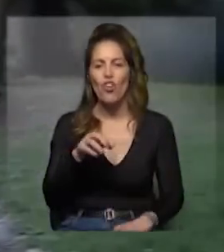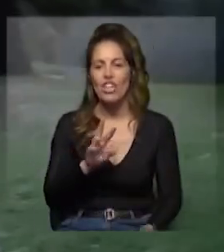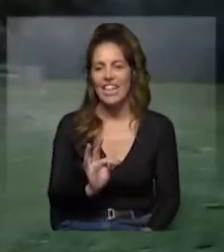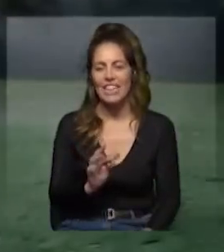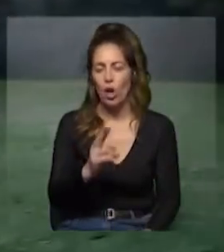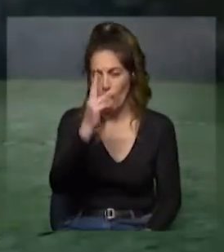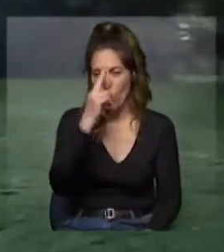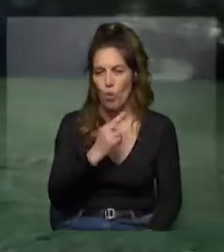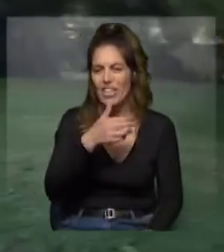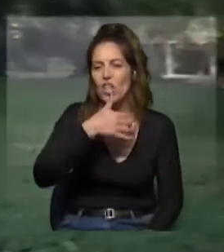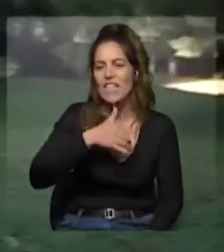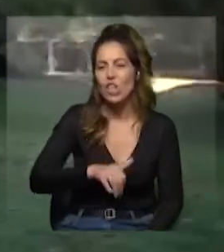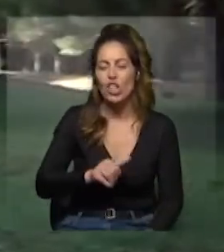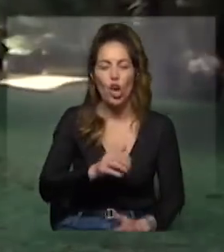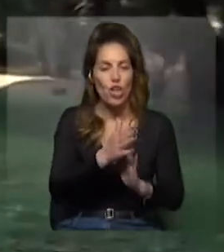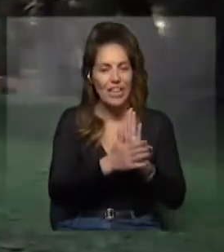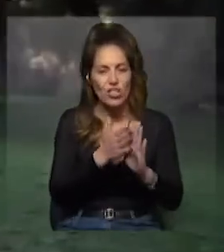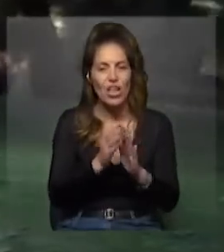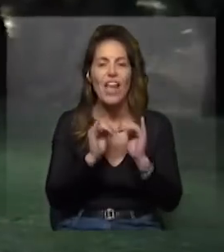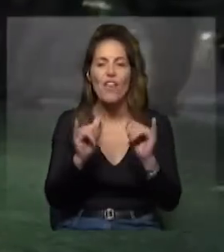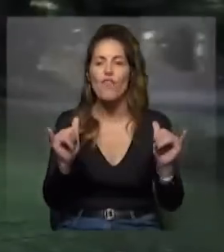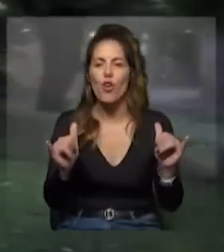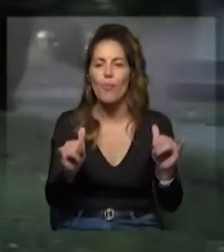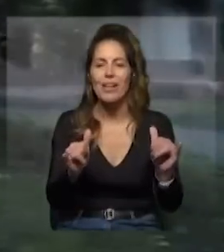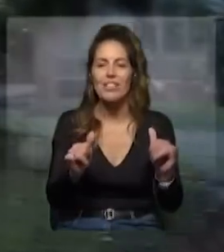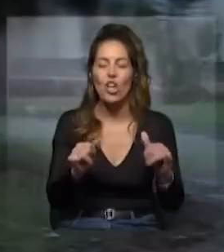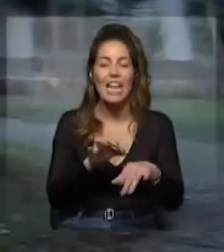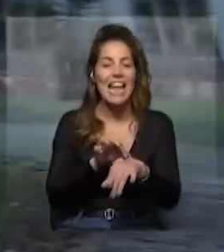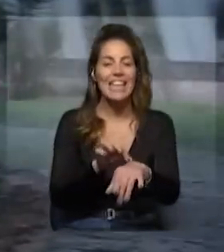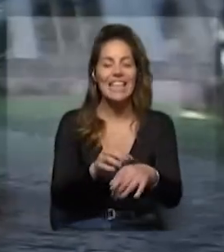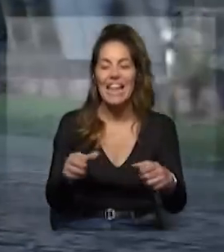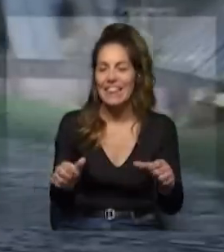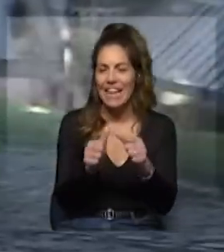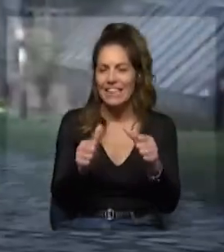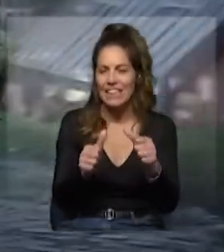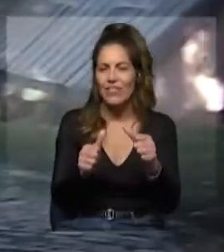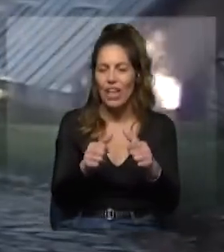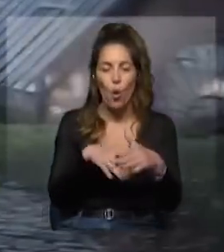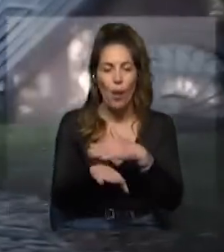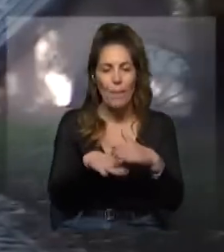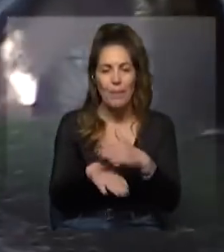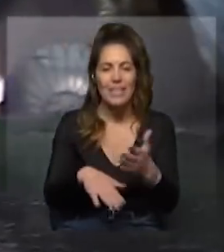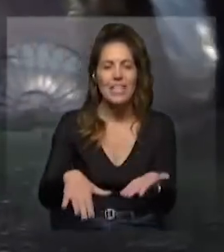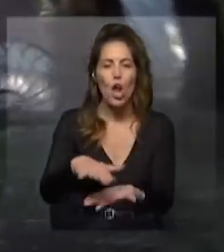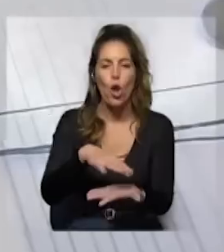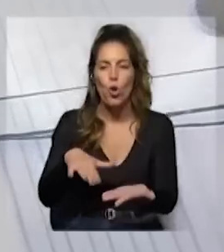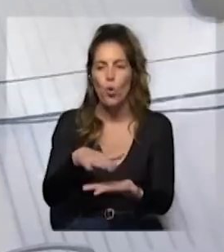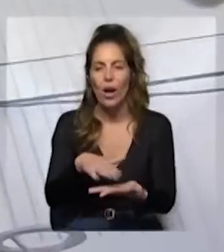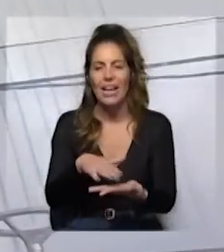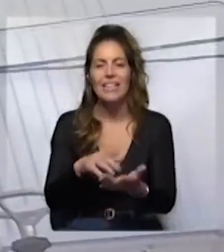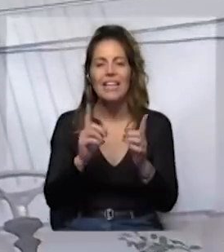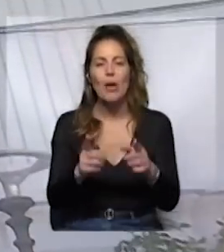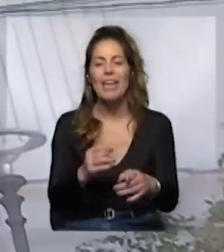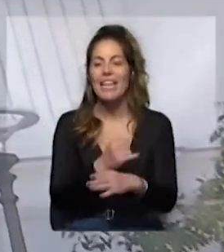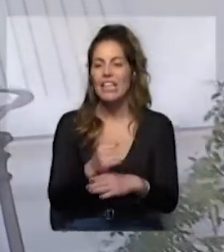monumento histórico nacional la información está disponible en la guía de actividades formato digital o impresa en los puntos de distribución y en todas las